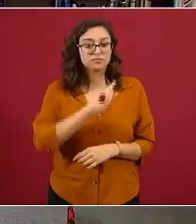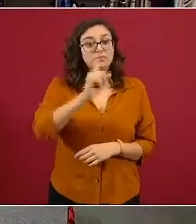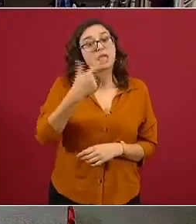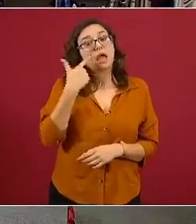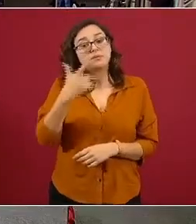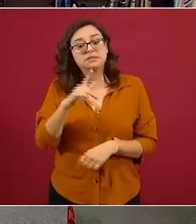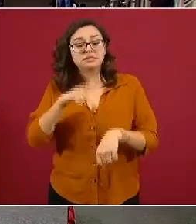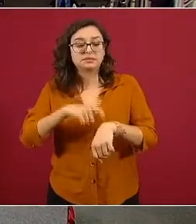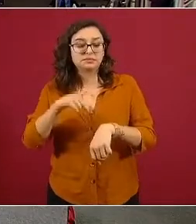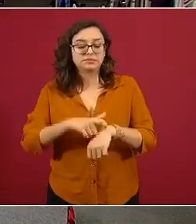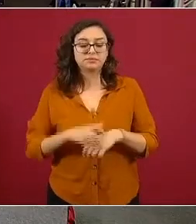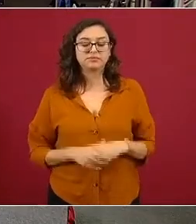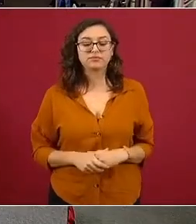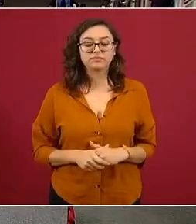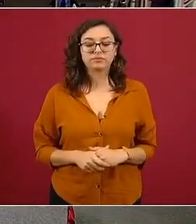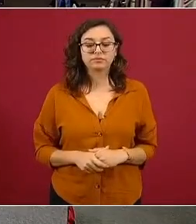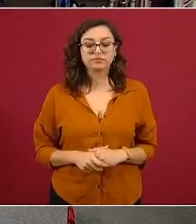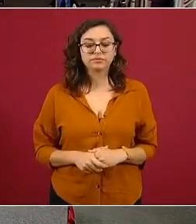Ángel.